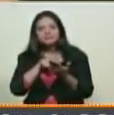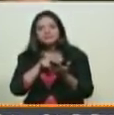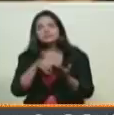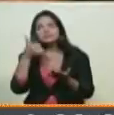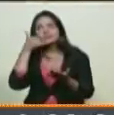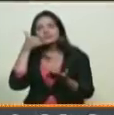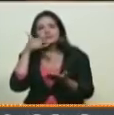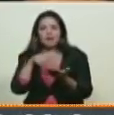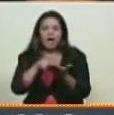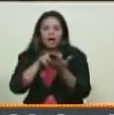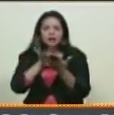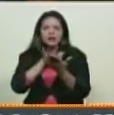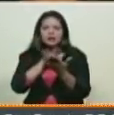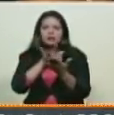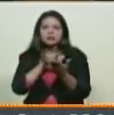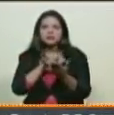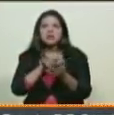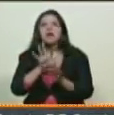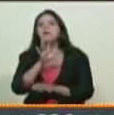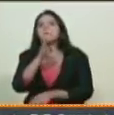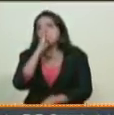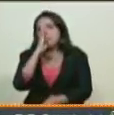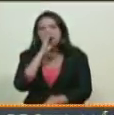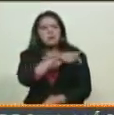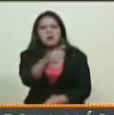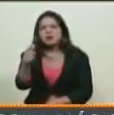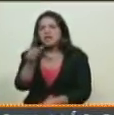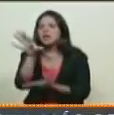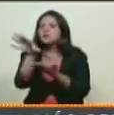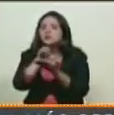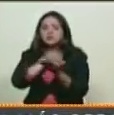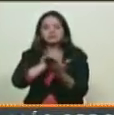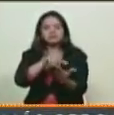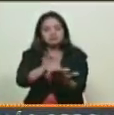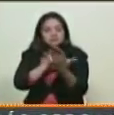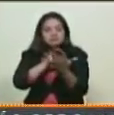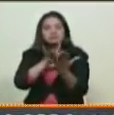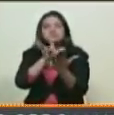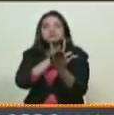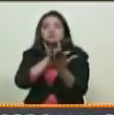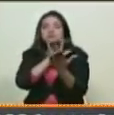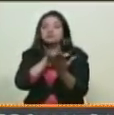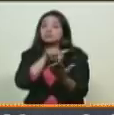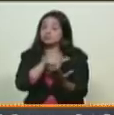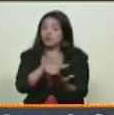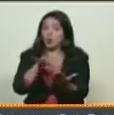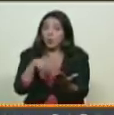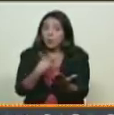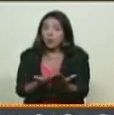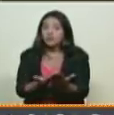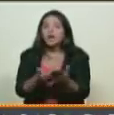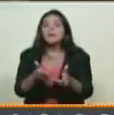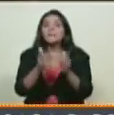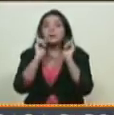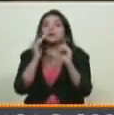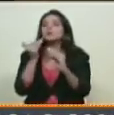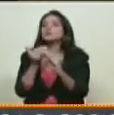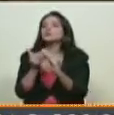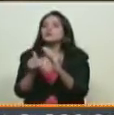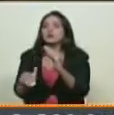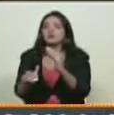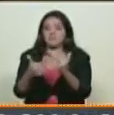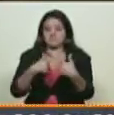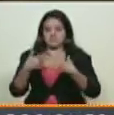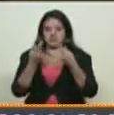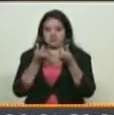peso a usted no sé bueno que se le tiene al banco su preferencia descargado su aplicación y esa aplicación porque le permite transferir de su